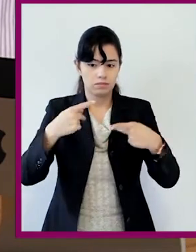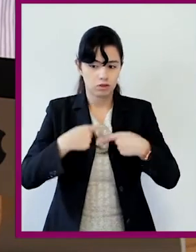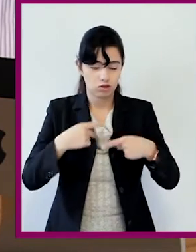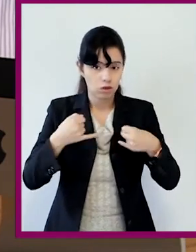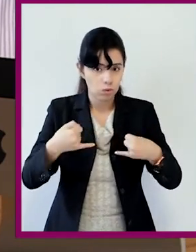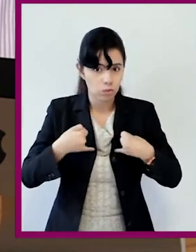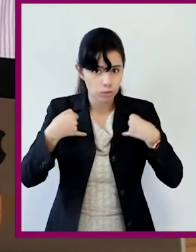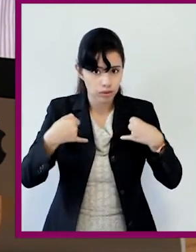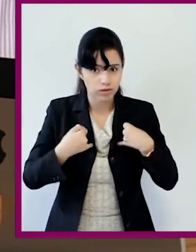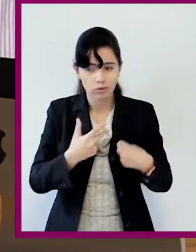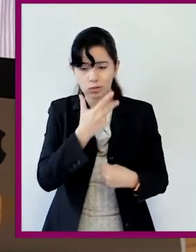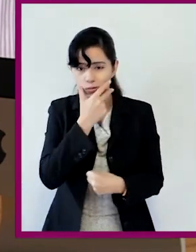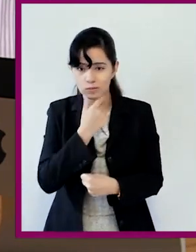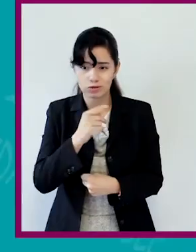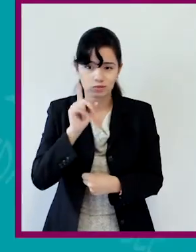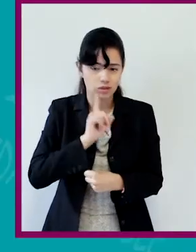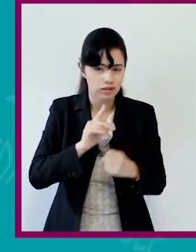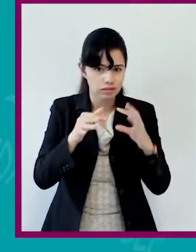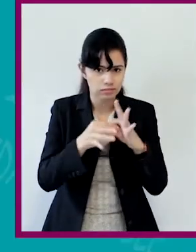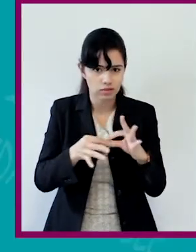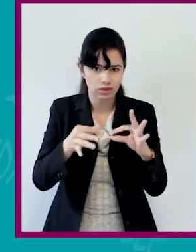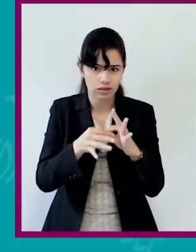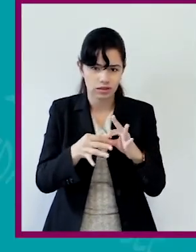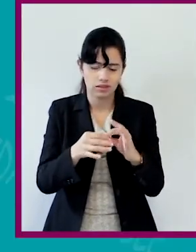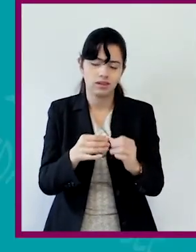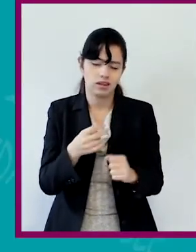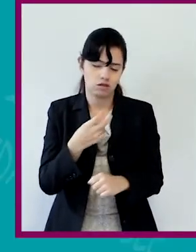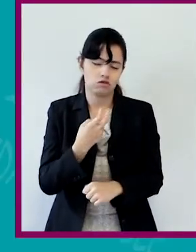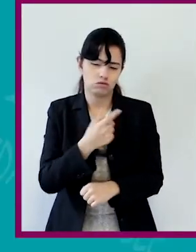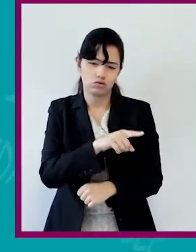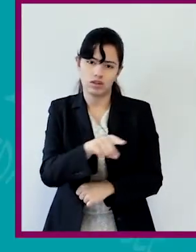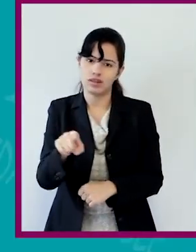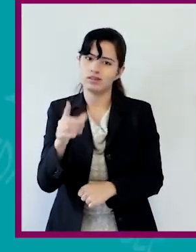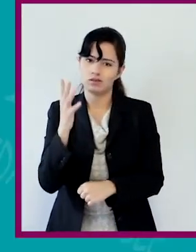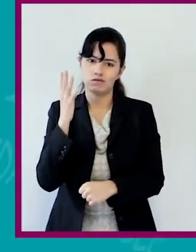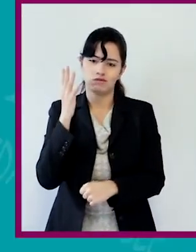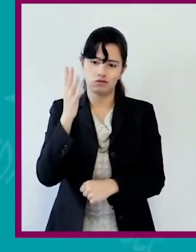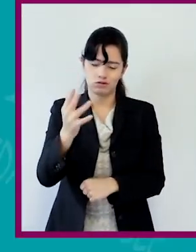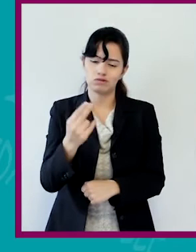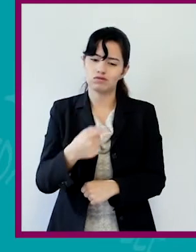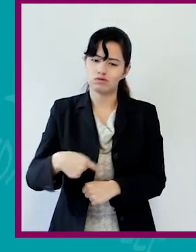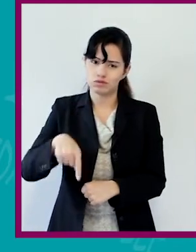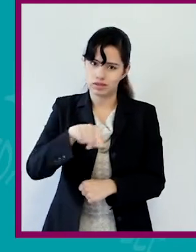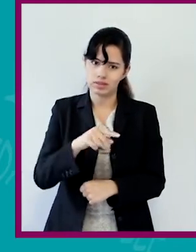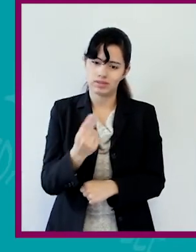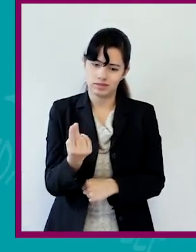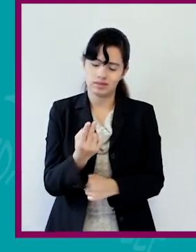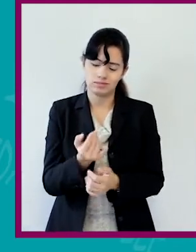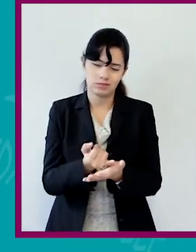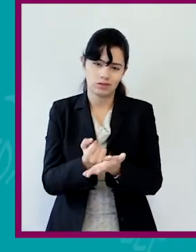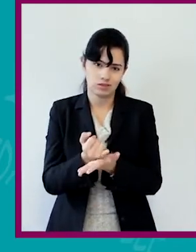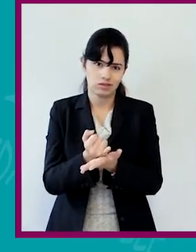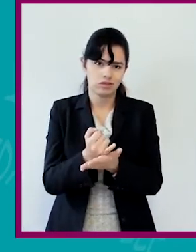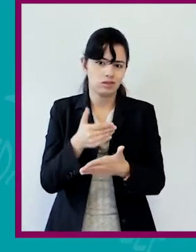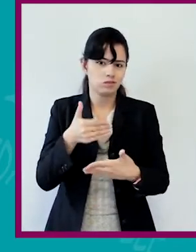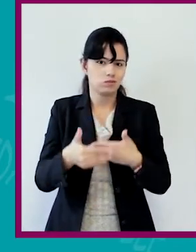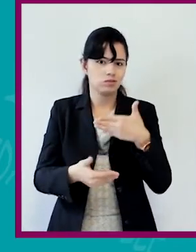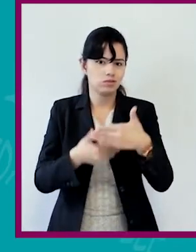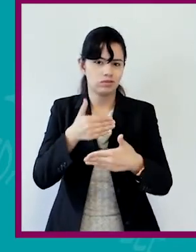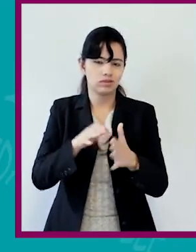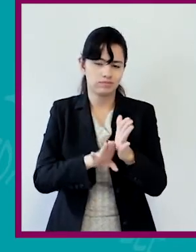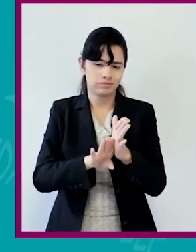de hablarle a los muchachos y muchachas. La verdad es que ahí está nuestro futuro y en ellos está el que